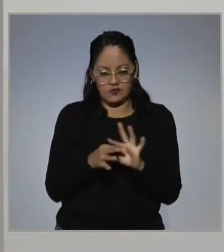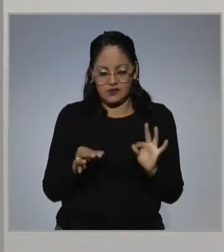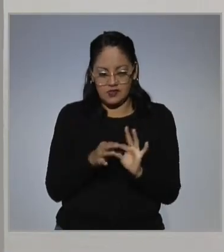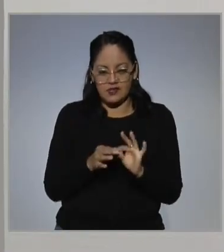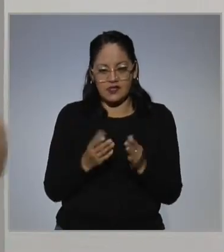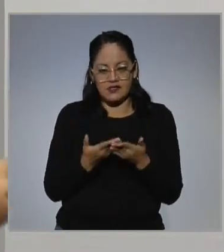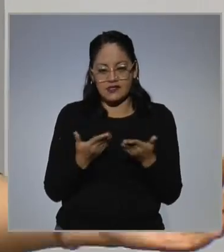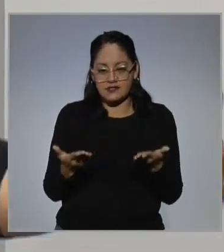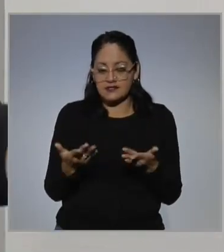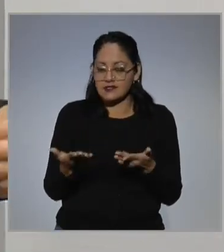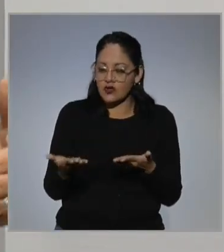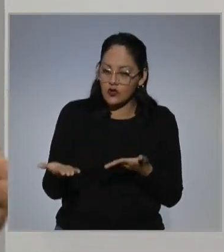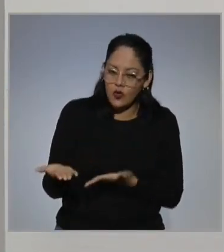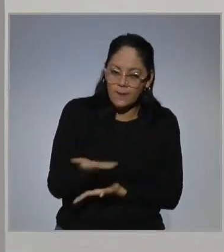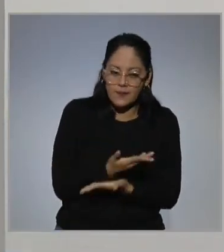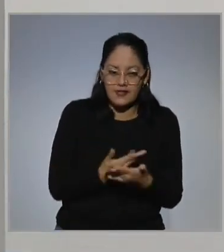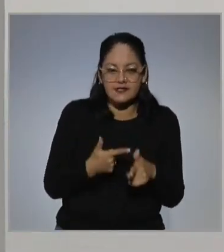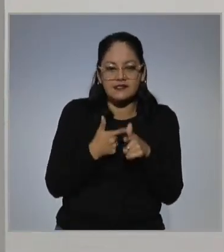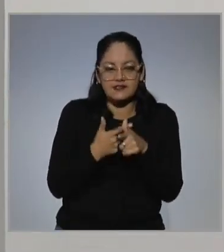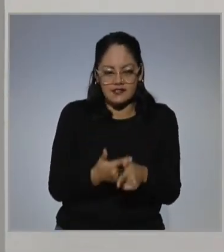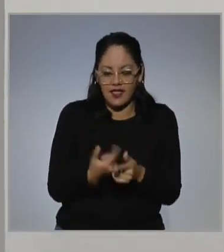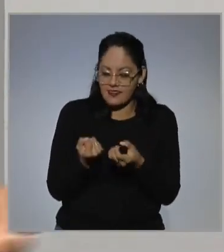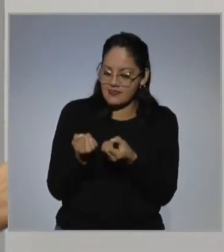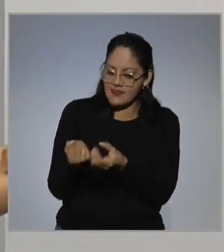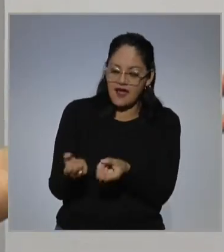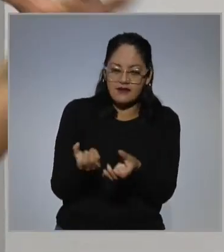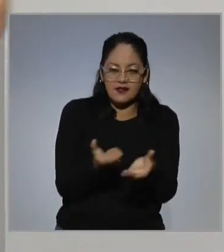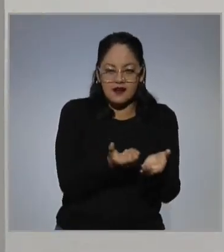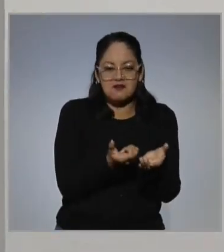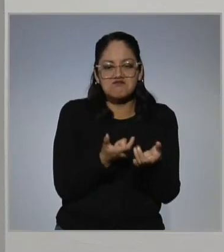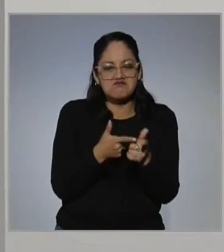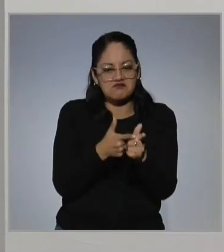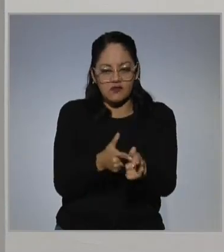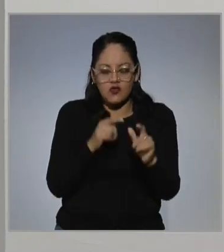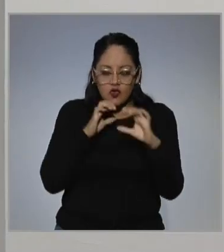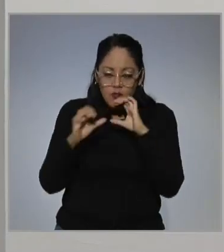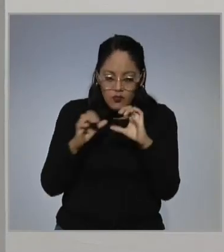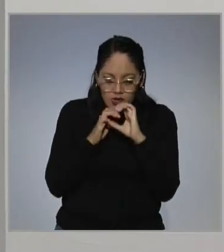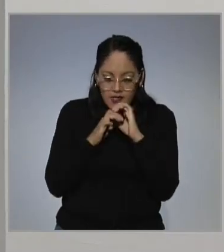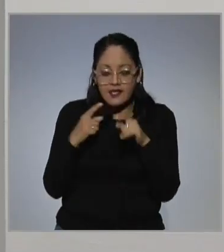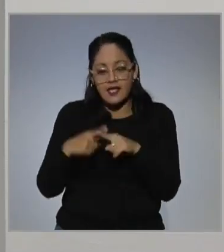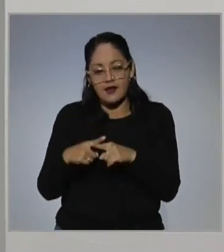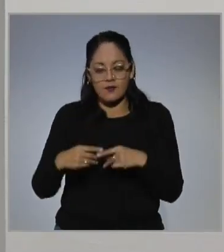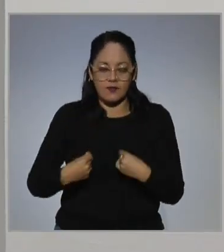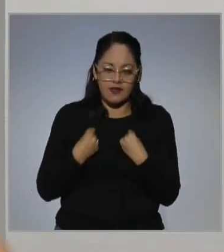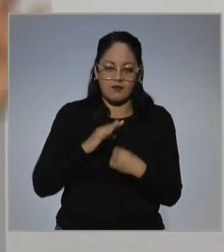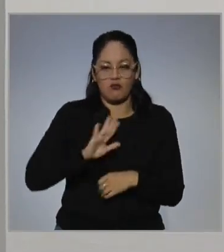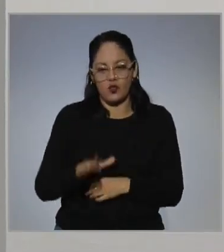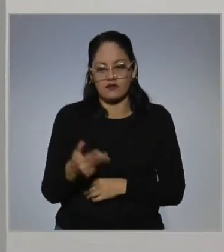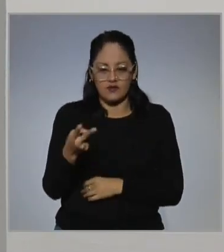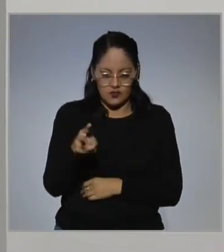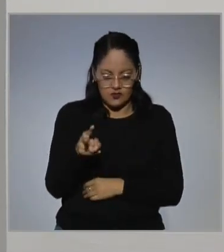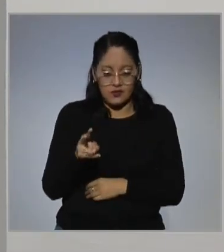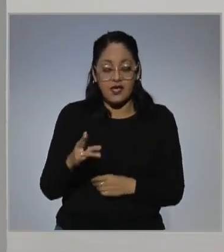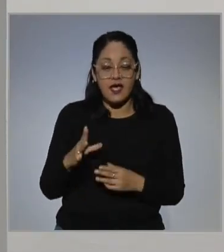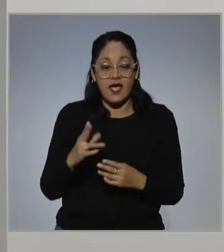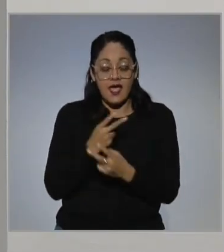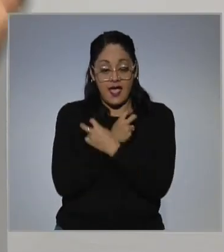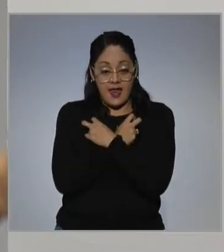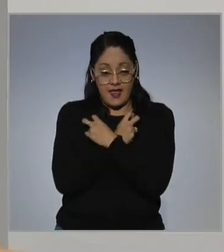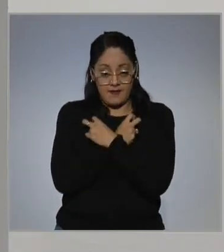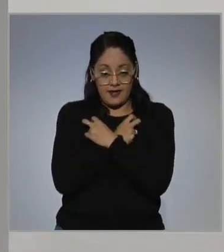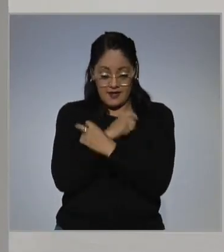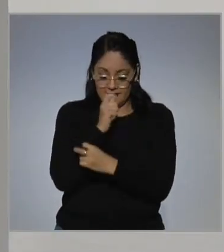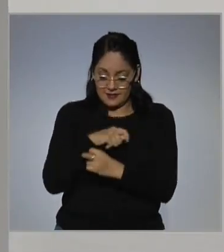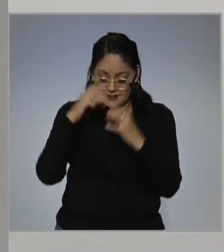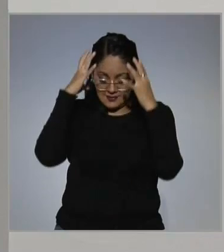Seguimos compartiendo, seguimos convidando, seguimos comunicándonos entre los vivos y entre los muertos. Y la calavera es nuestro cráneo.